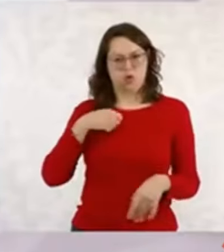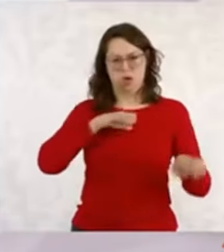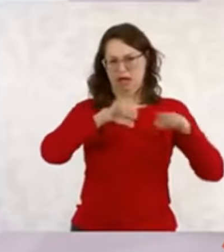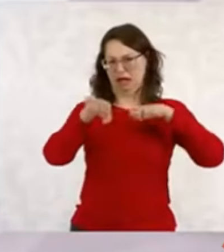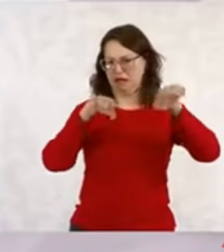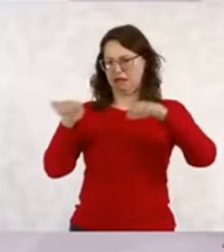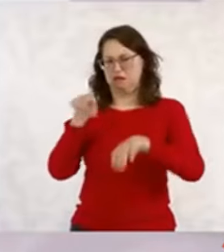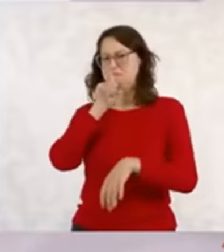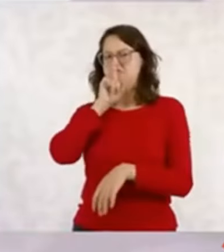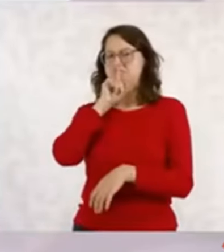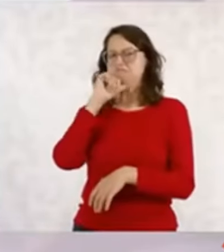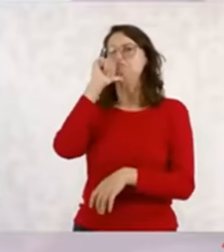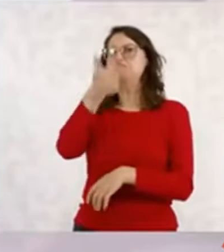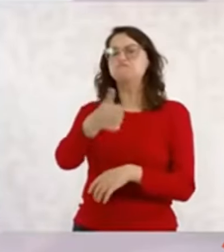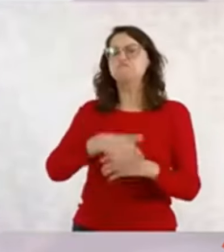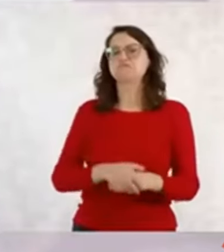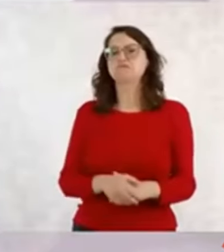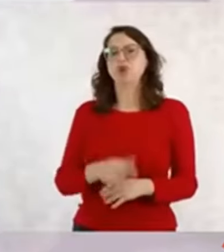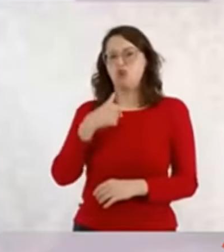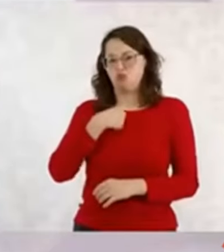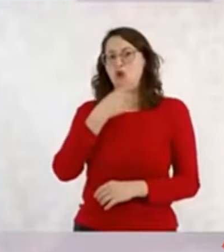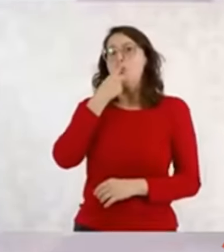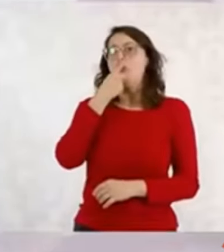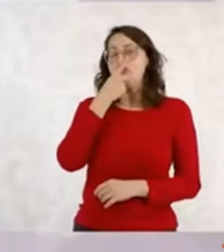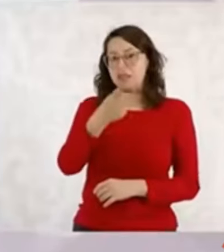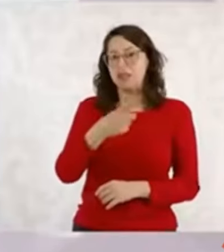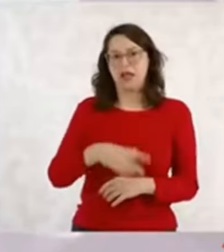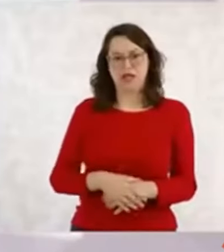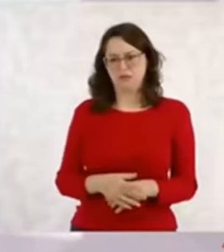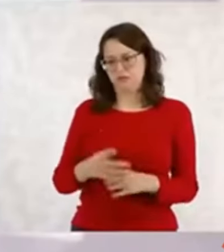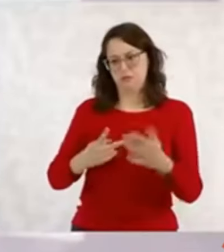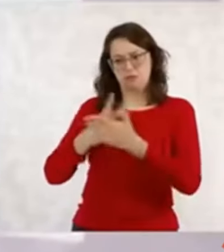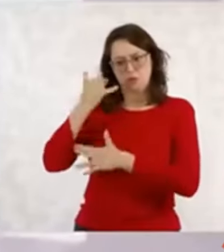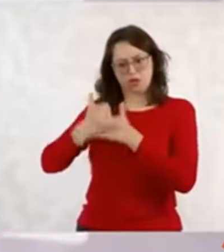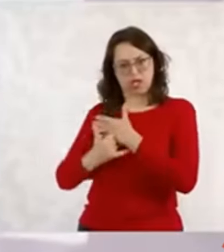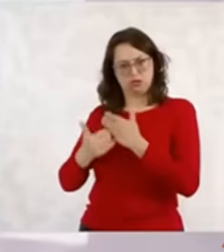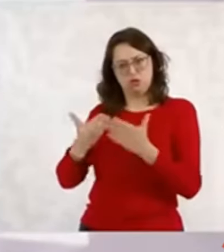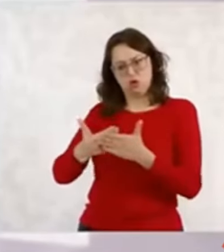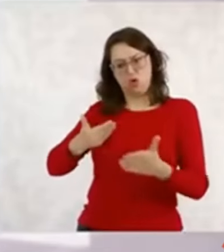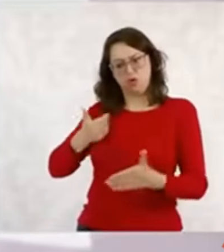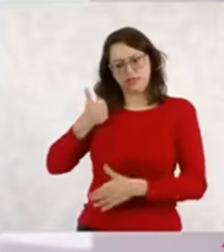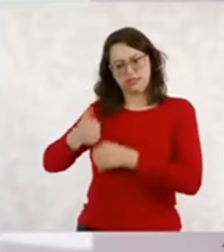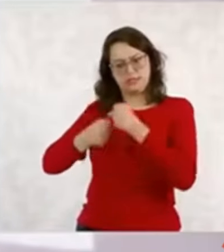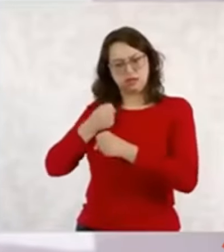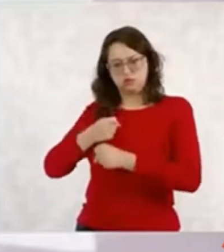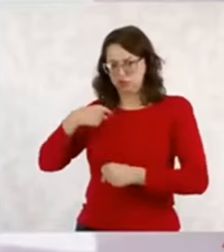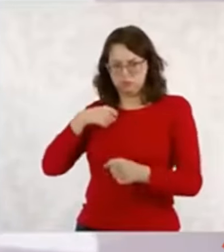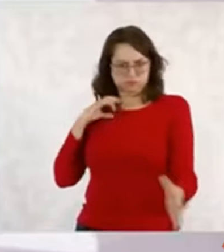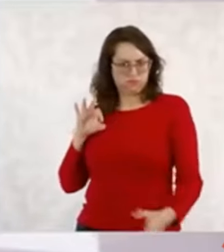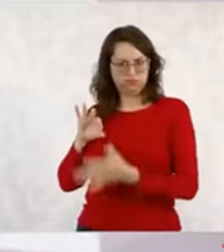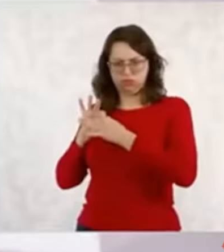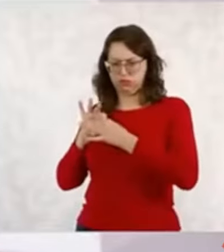6 años, avance y nuevos temas, porque así es.